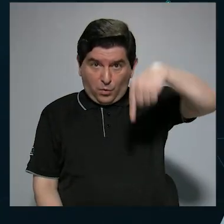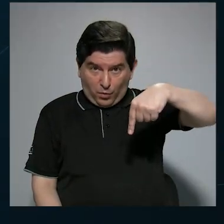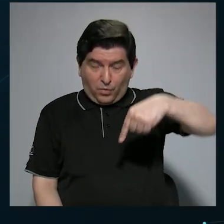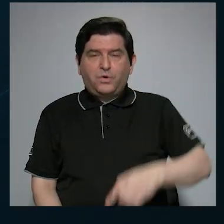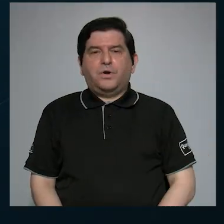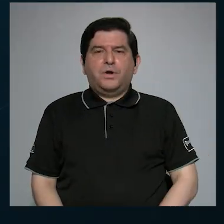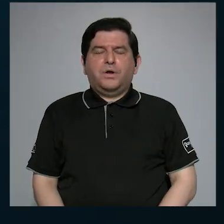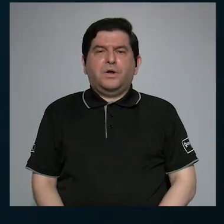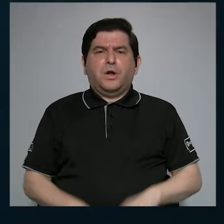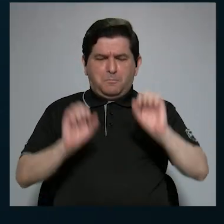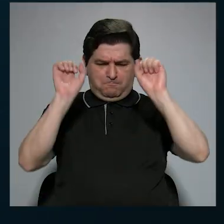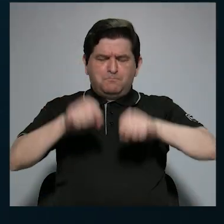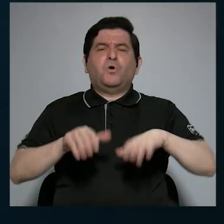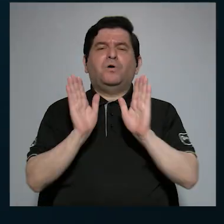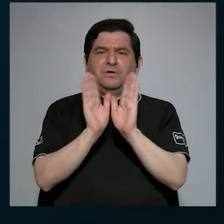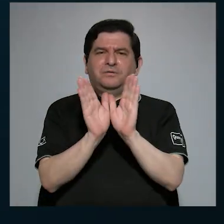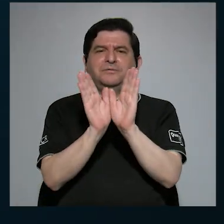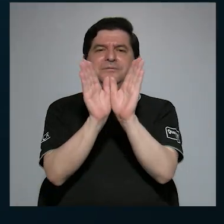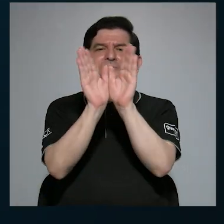Hoy podemos volar.